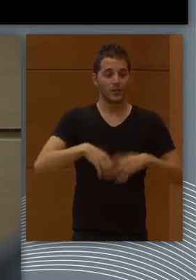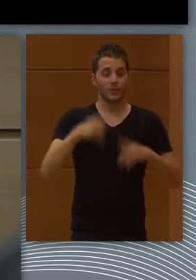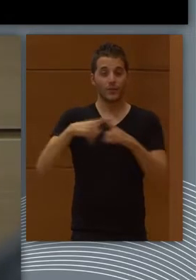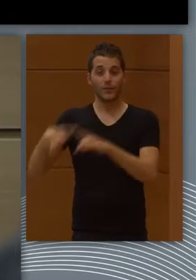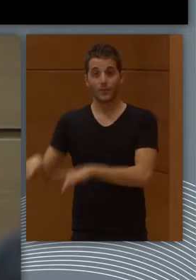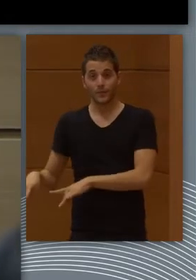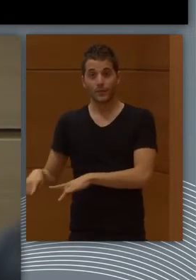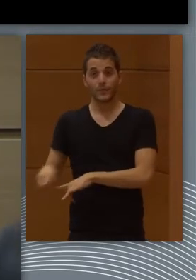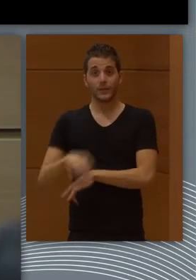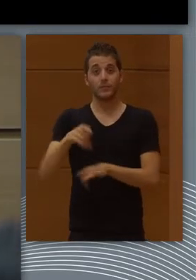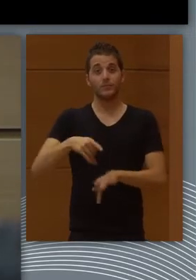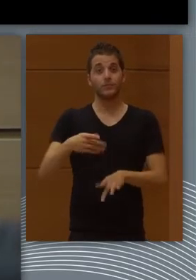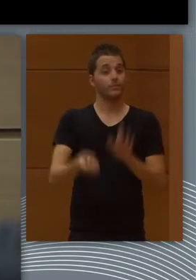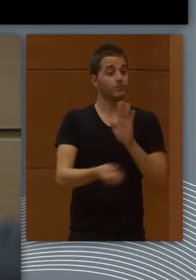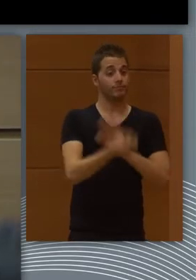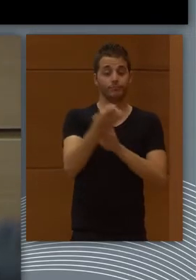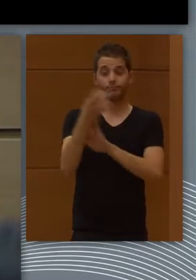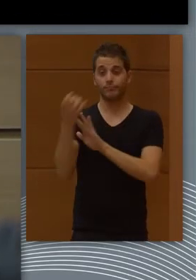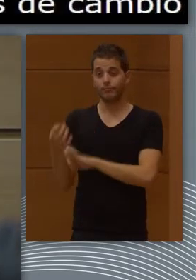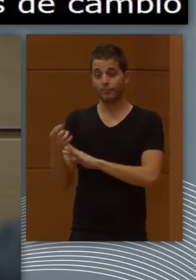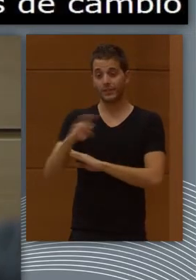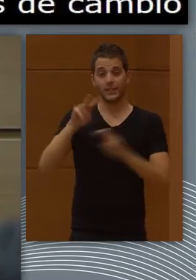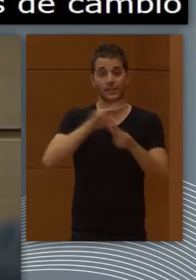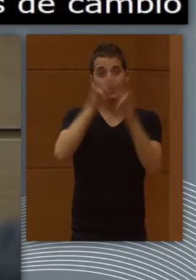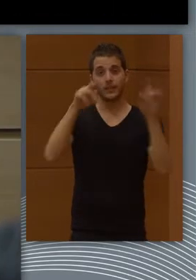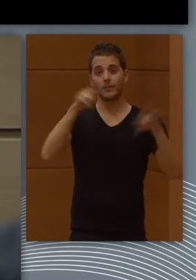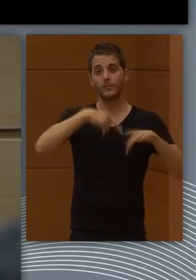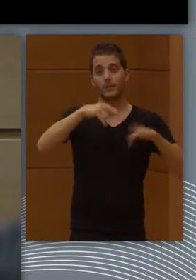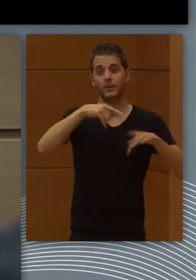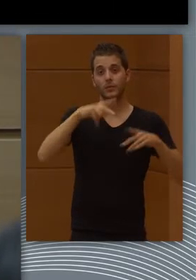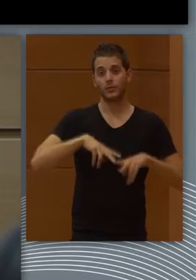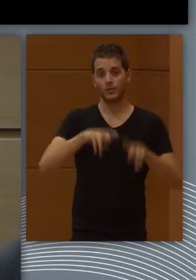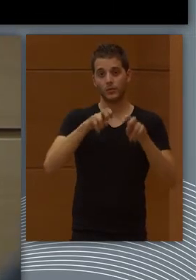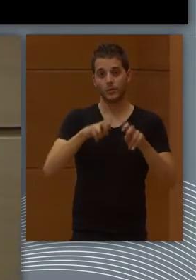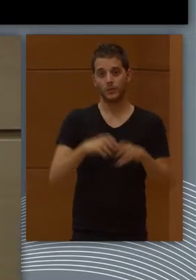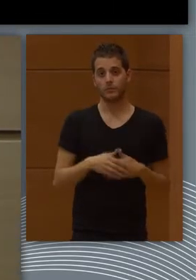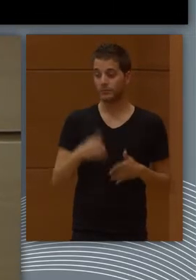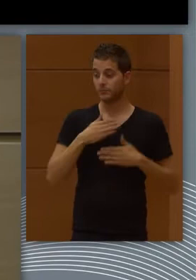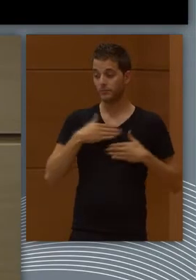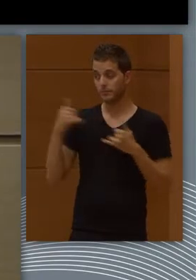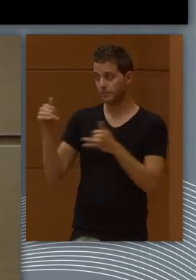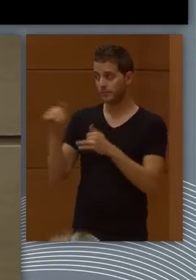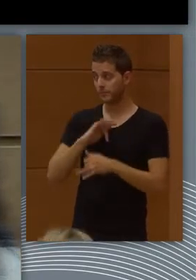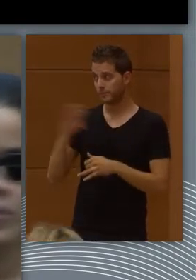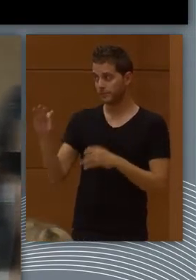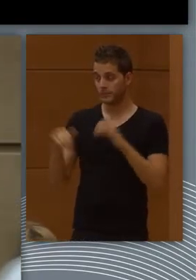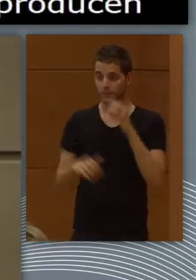pues de algunas innovaciones que se están produciendo en el ámbito del transporte. Carles, cuando quieras.